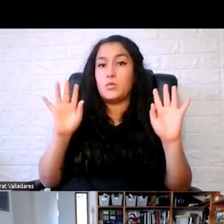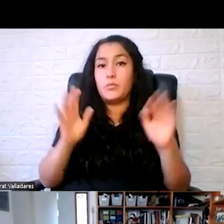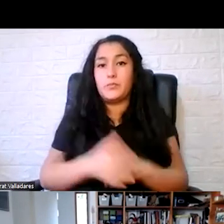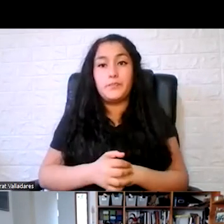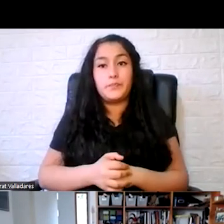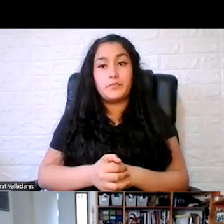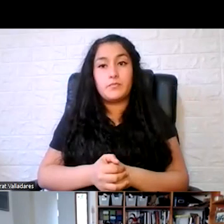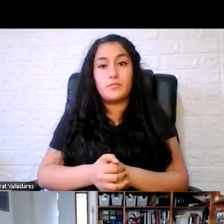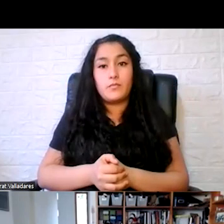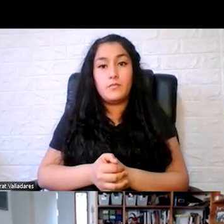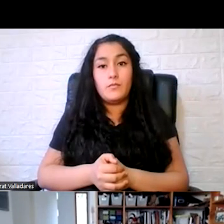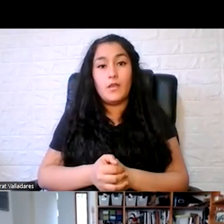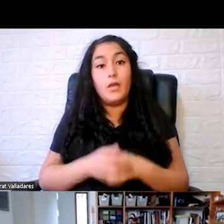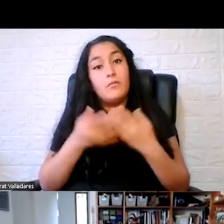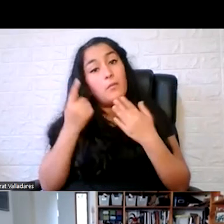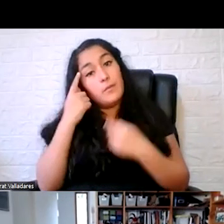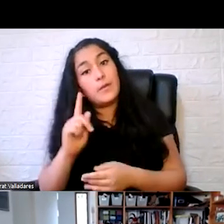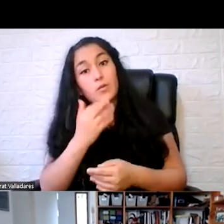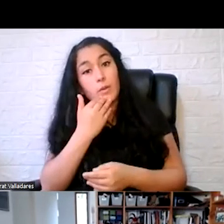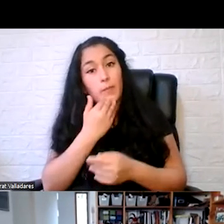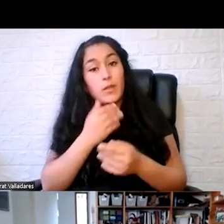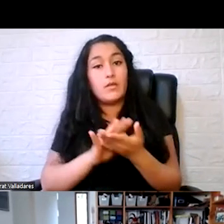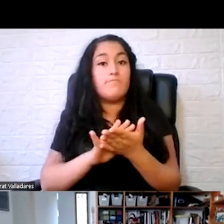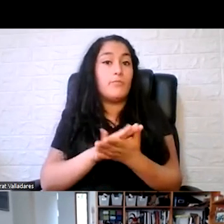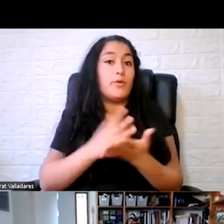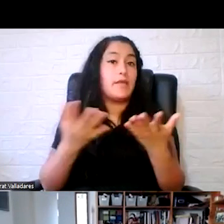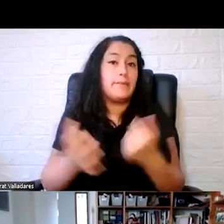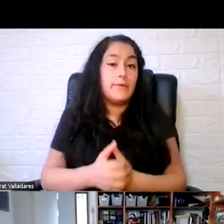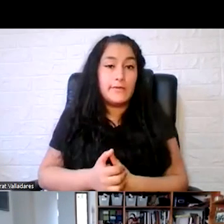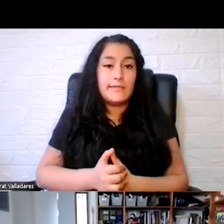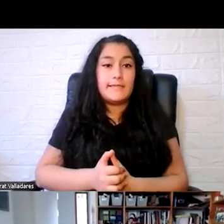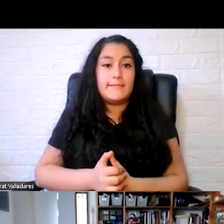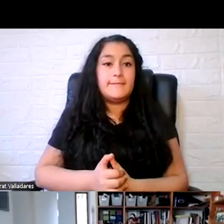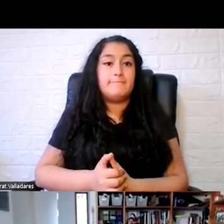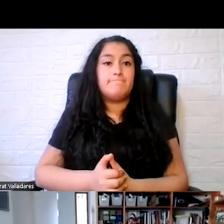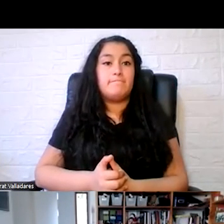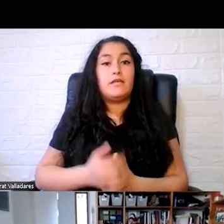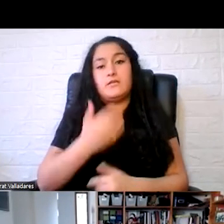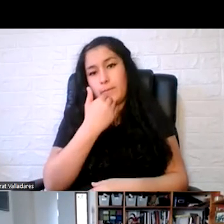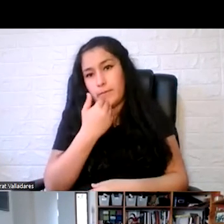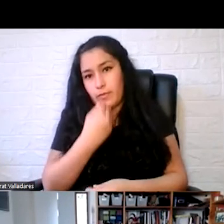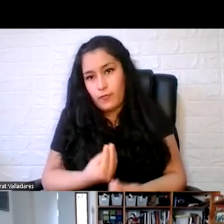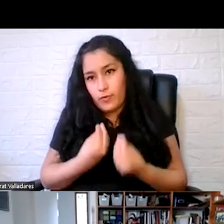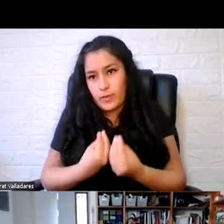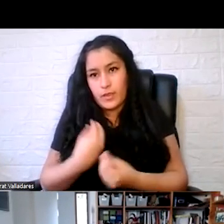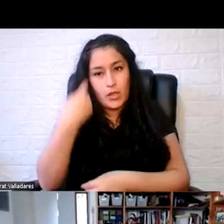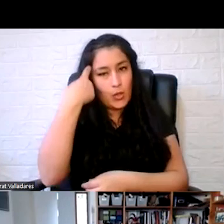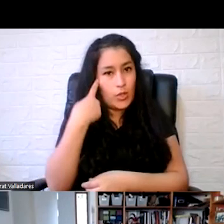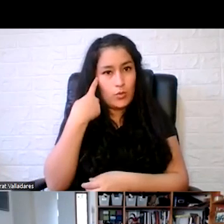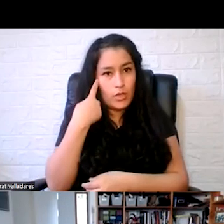pero también Y por eso creo que en el